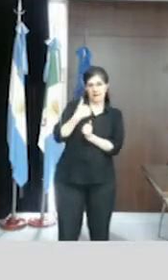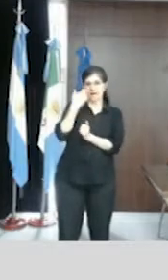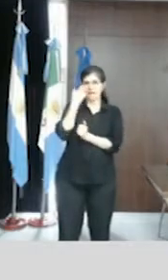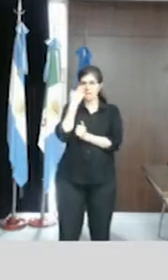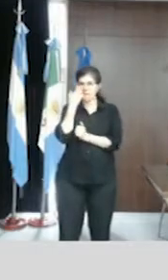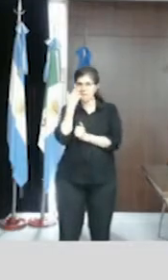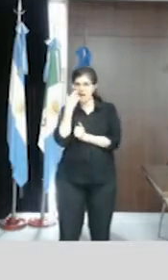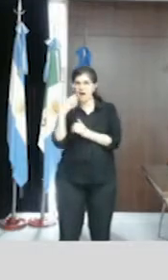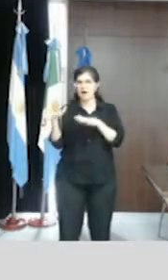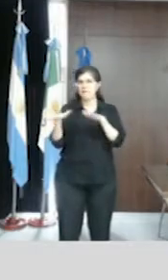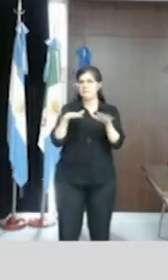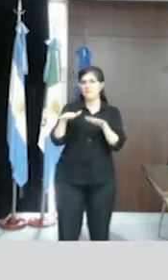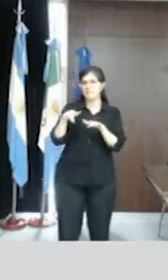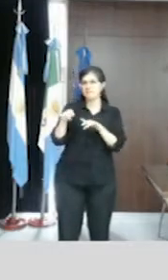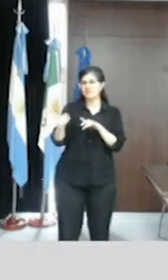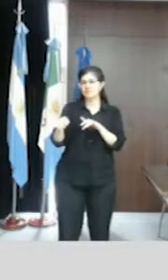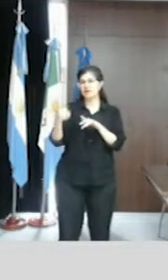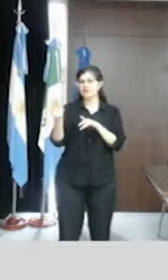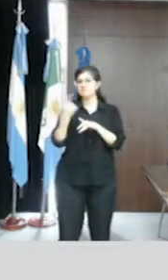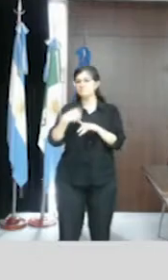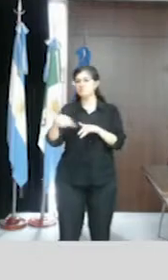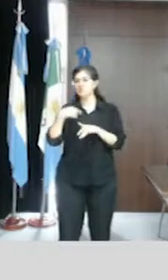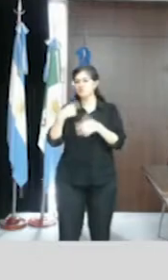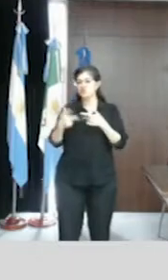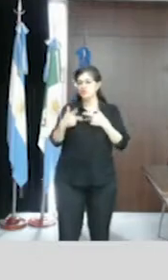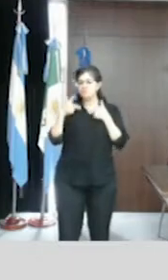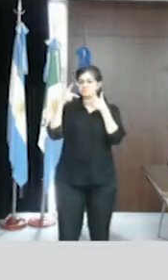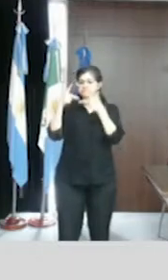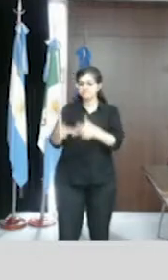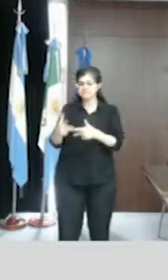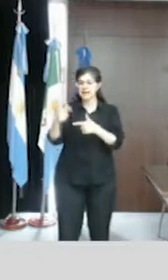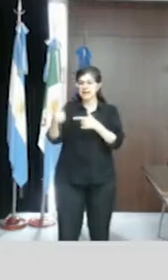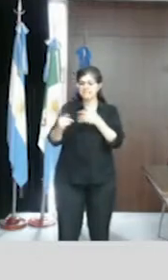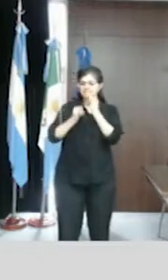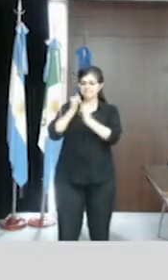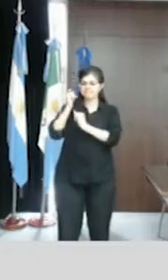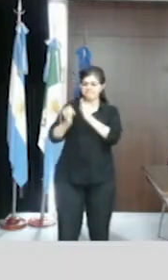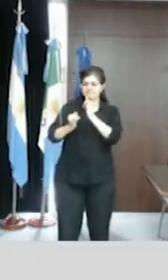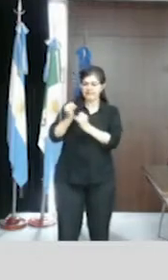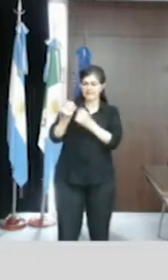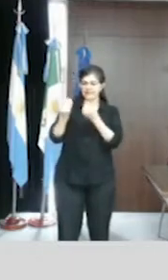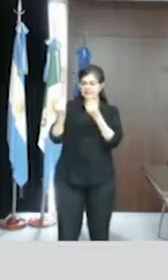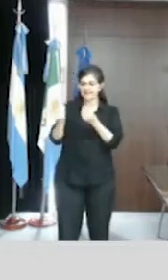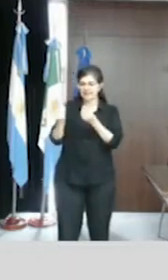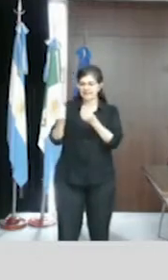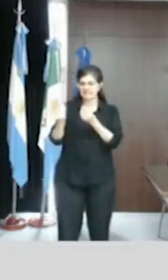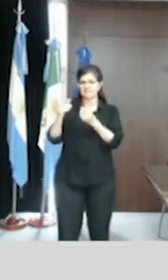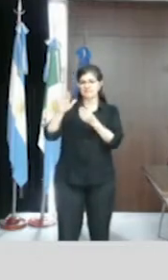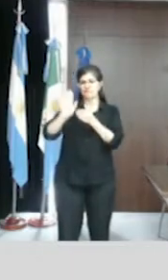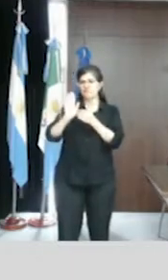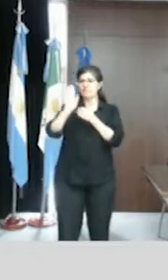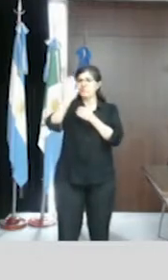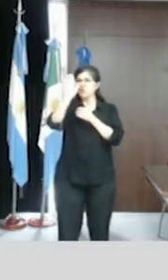padres, qué vamos transmitiendo a nuestros hijos para llegar a tener en la vejez